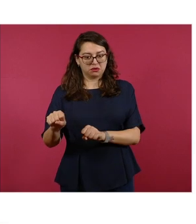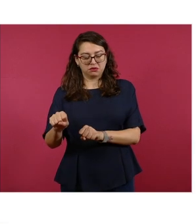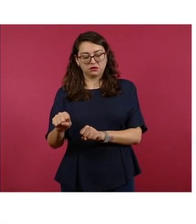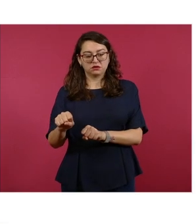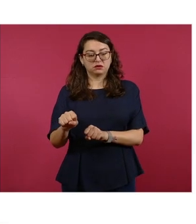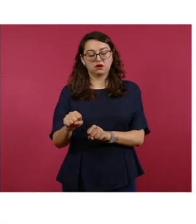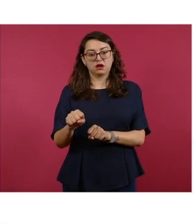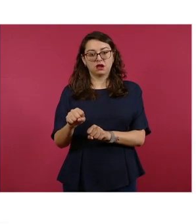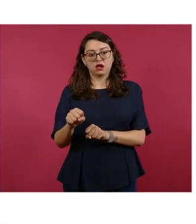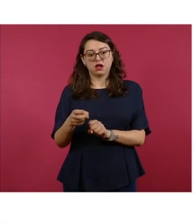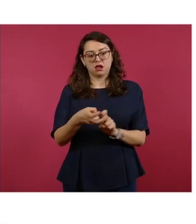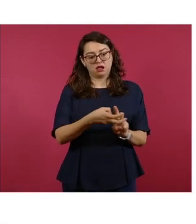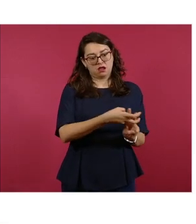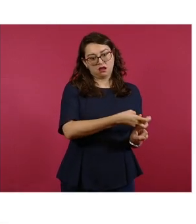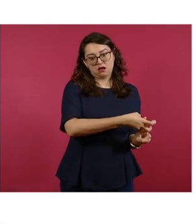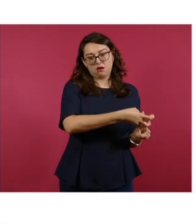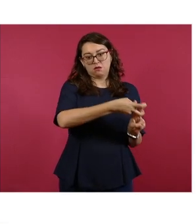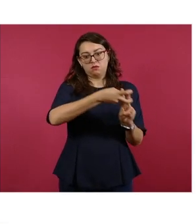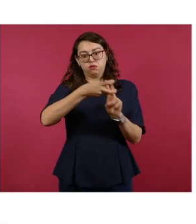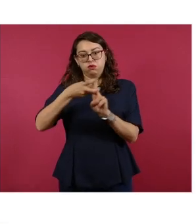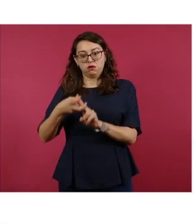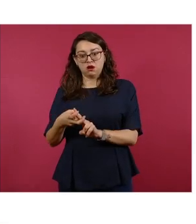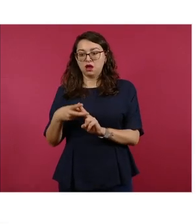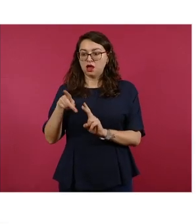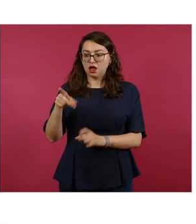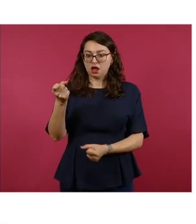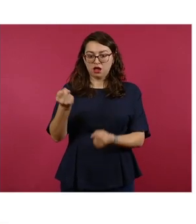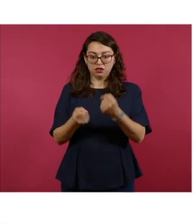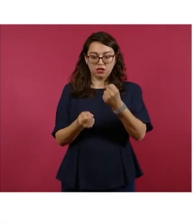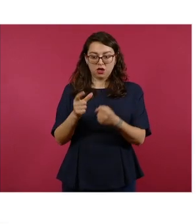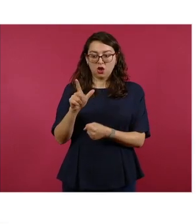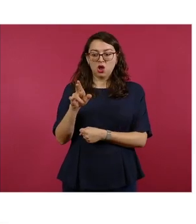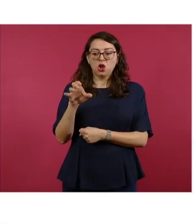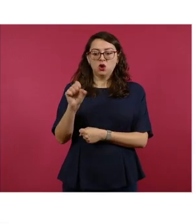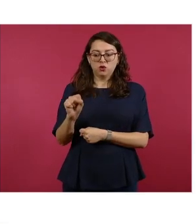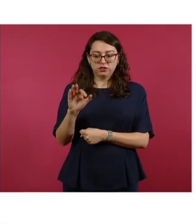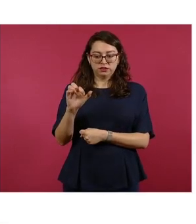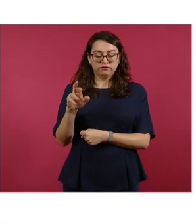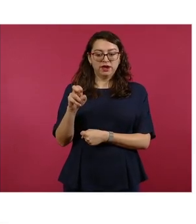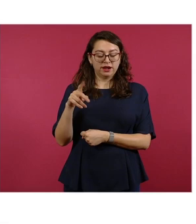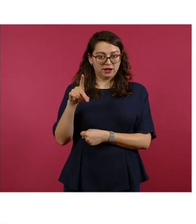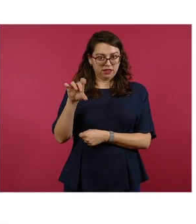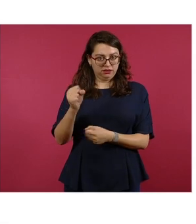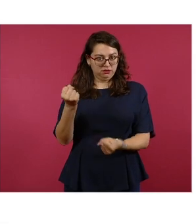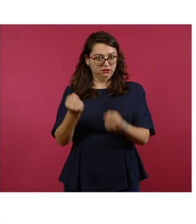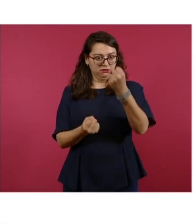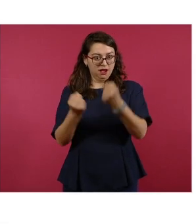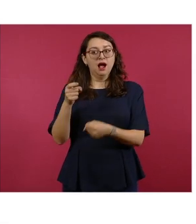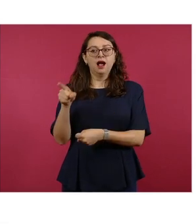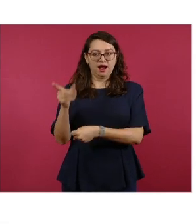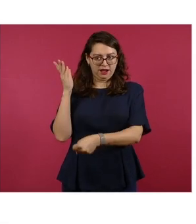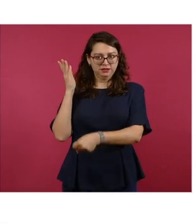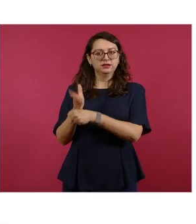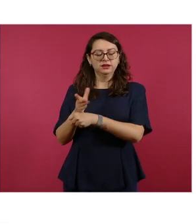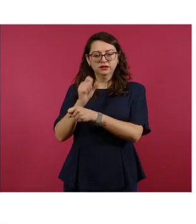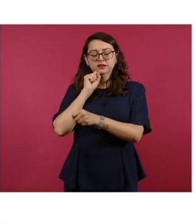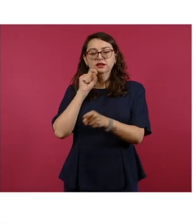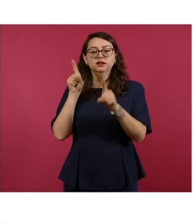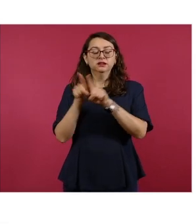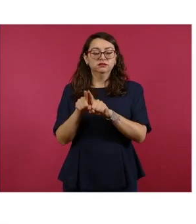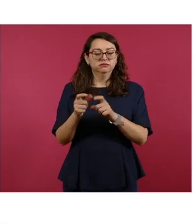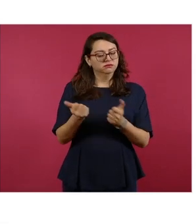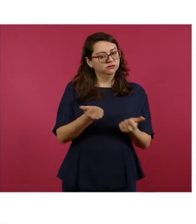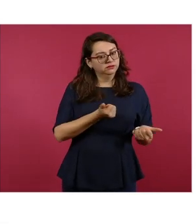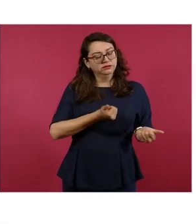una persona de nombre Luis Fernando. Él ya está sentenciado también por este delito y la trasladaron a un